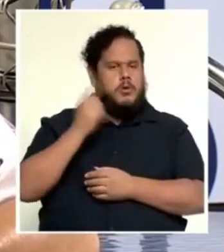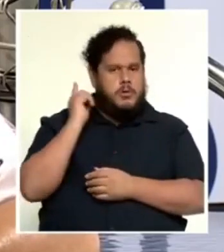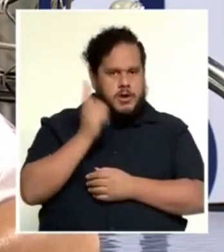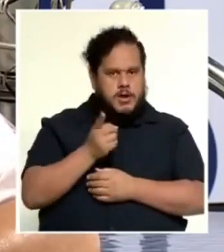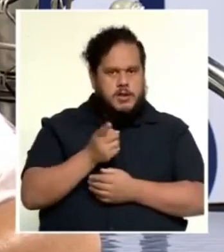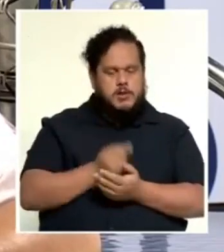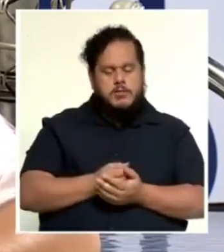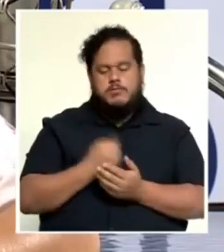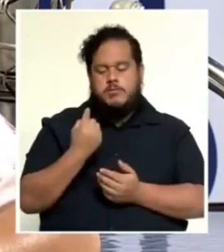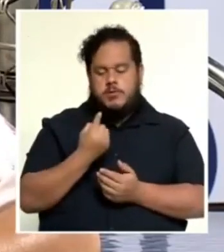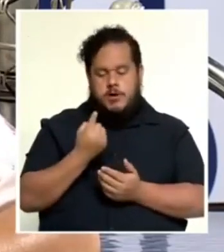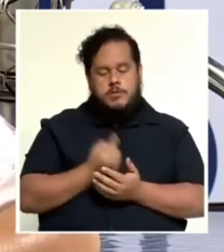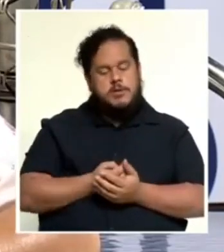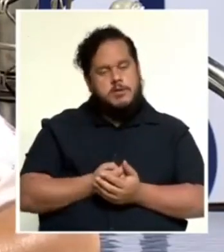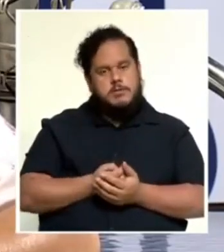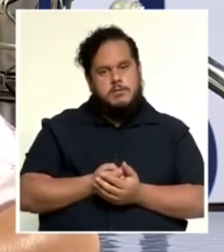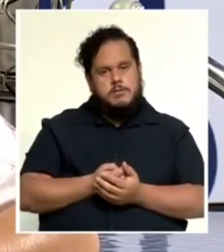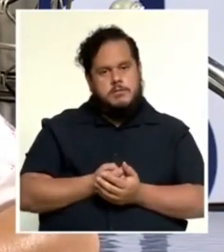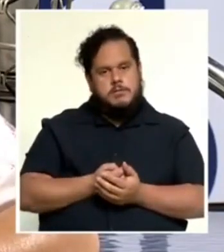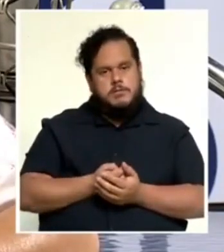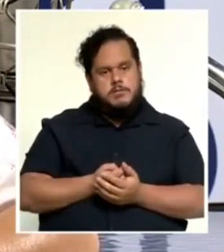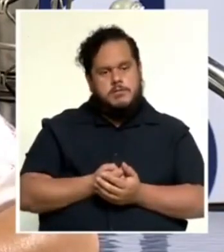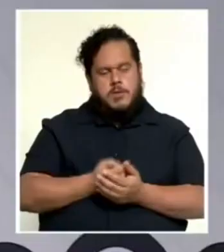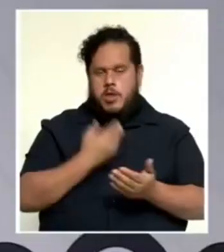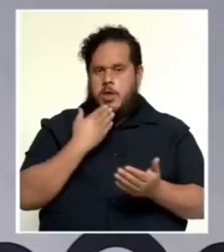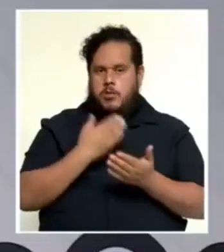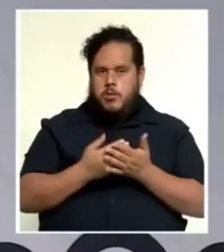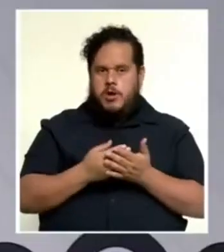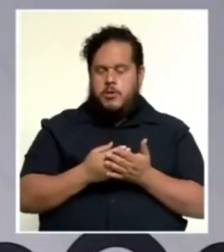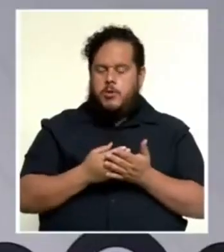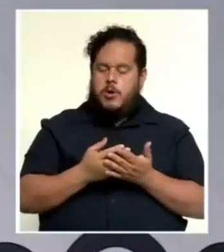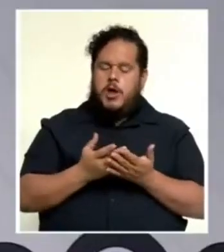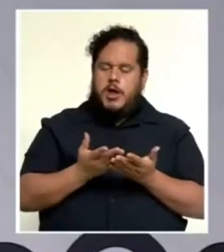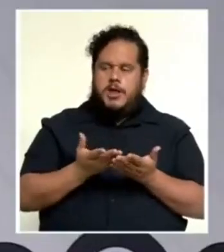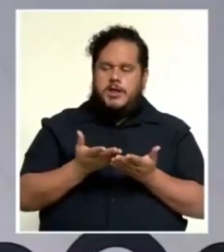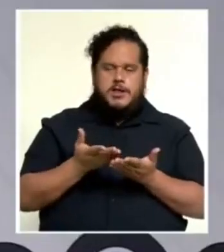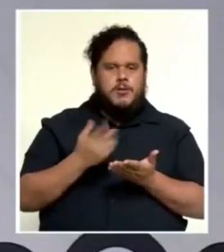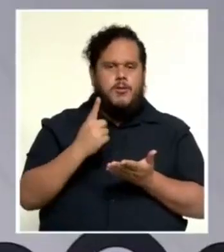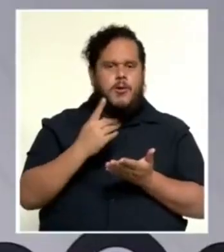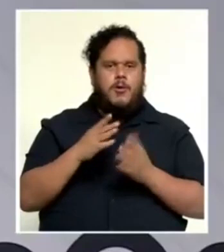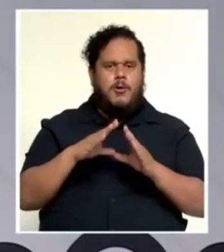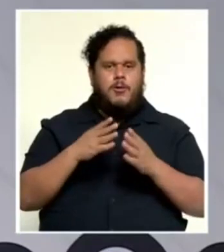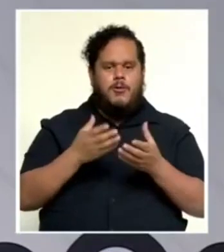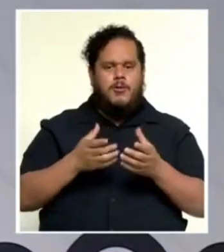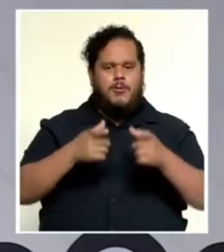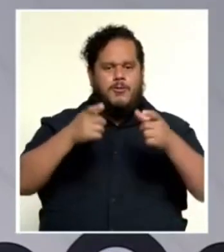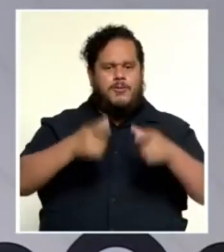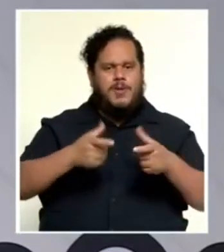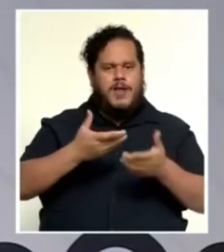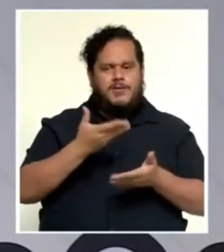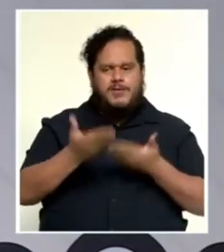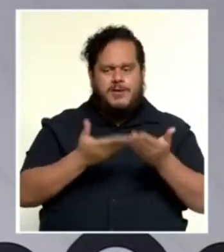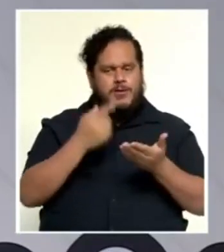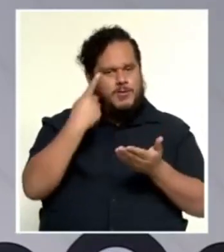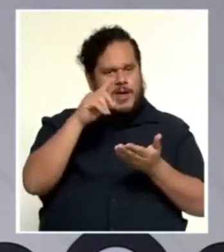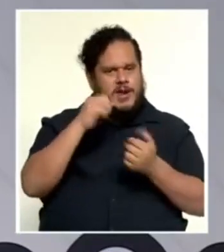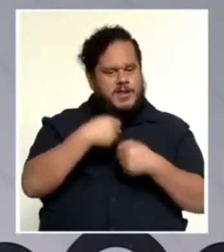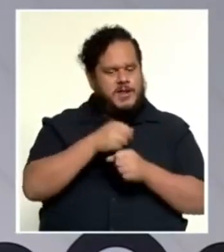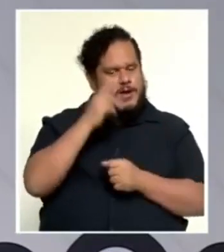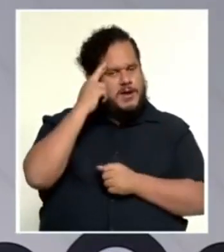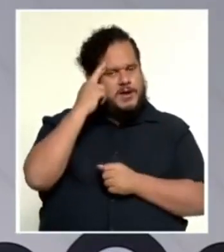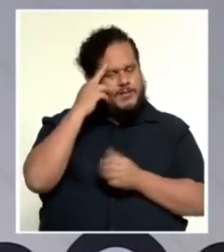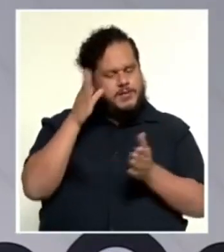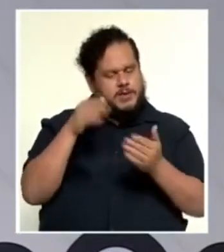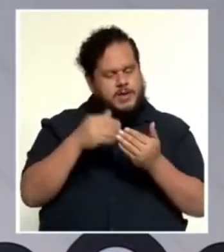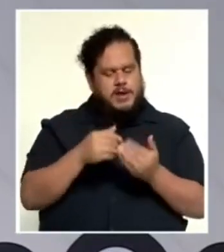obligación, nada más. Vilma, me parece que me lo dejas como un plato servido para hacer la reflexión de cierre, y es que realmente